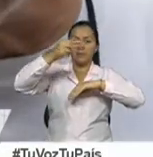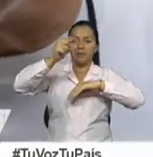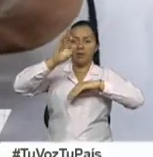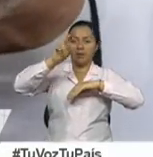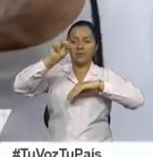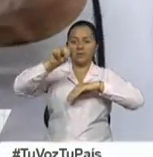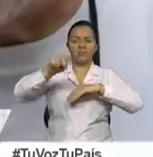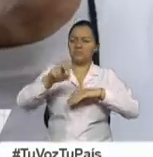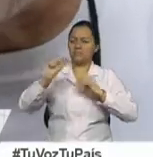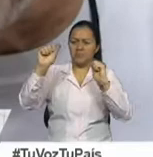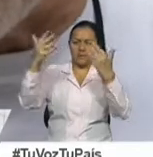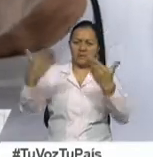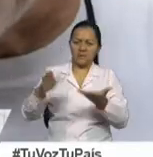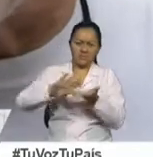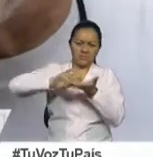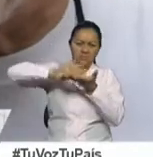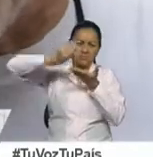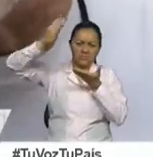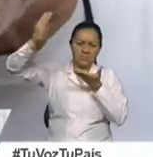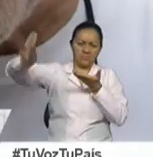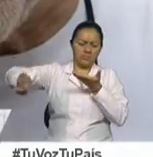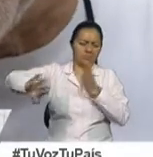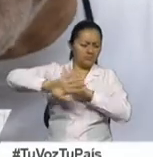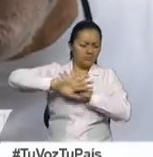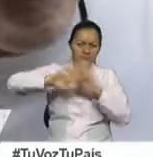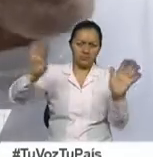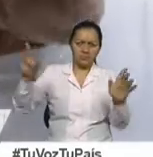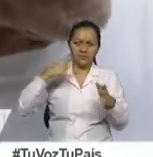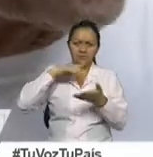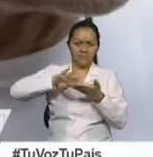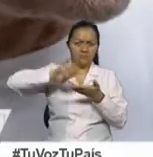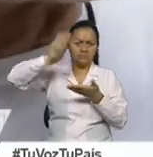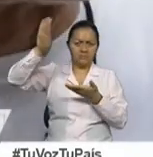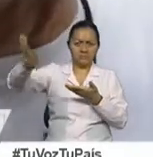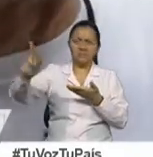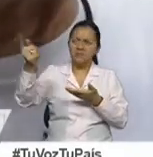Definitivamente no es bienvenido aquí. Este sería el último lugar en que él quisiera estar.